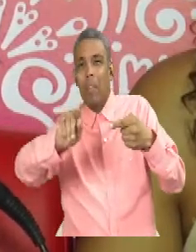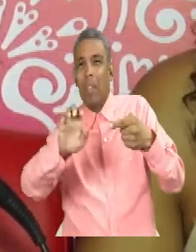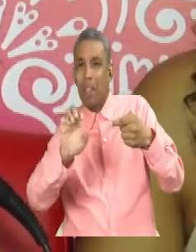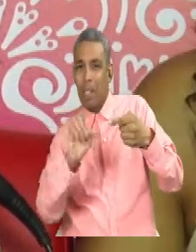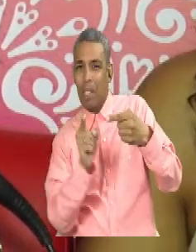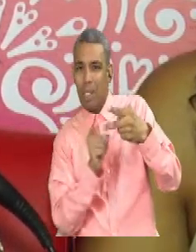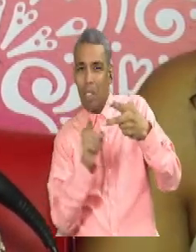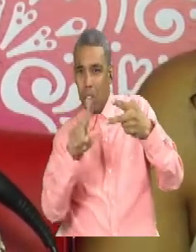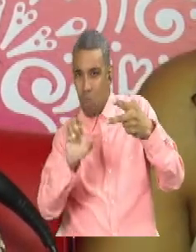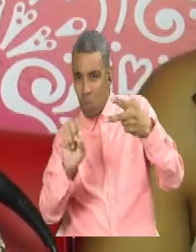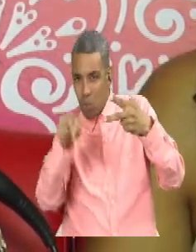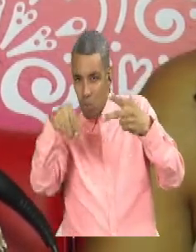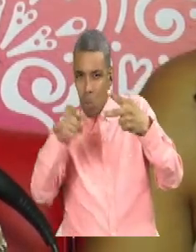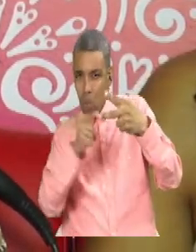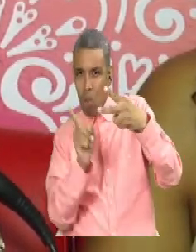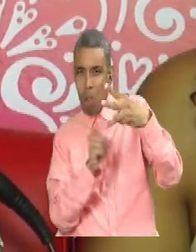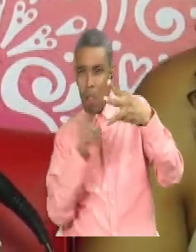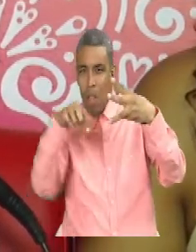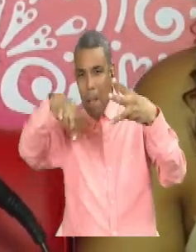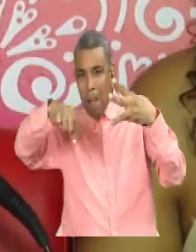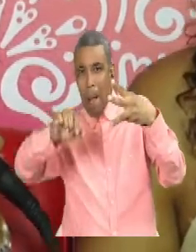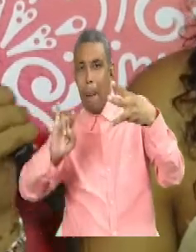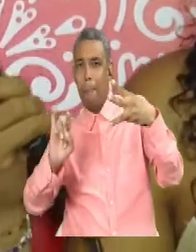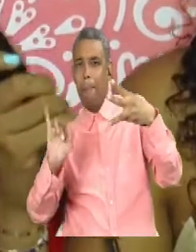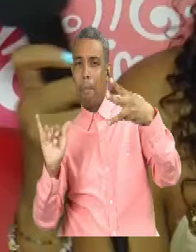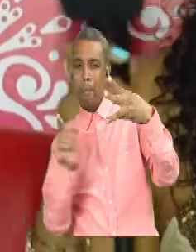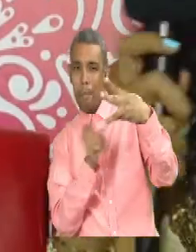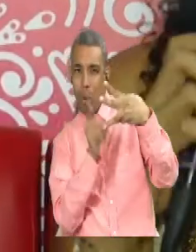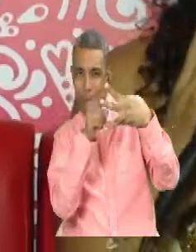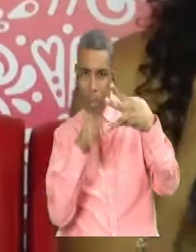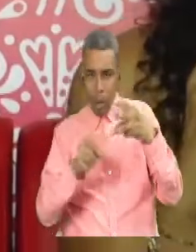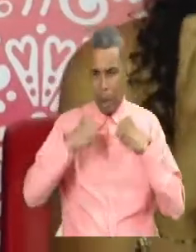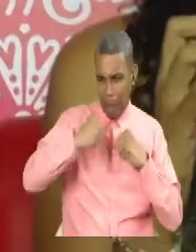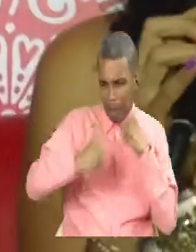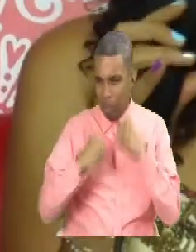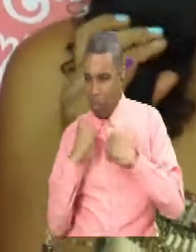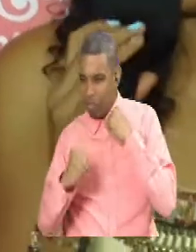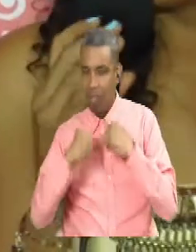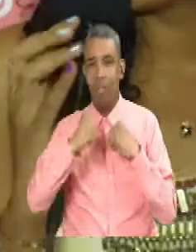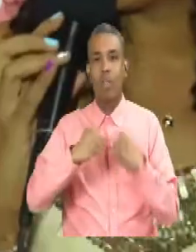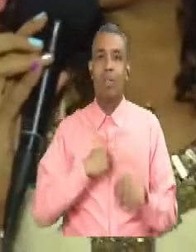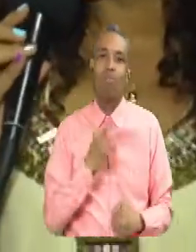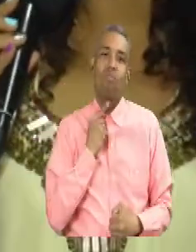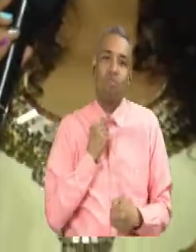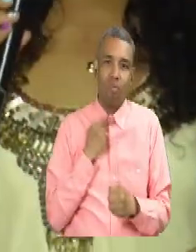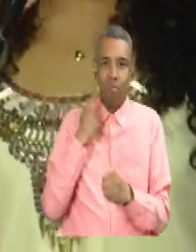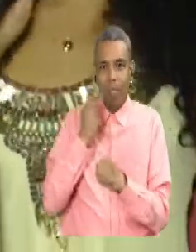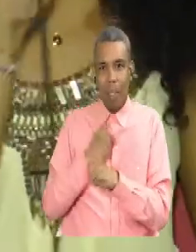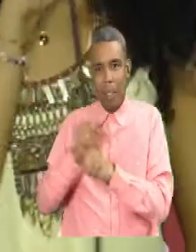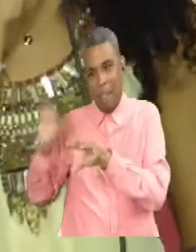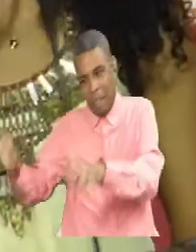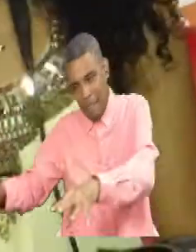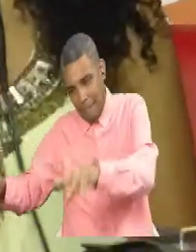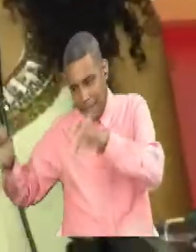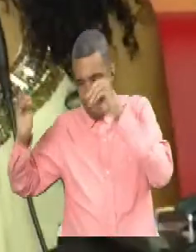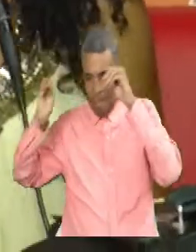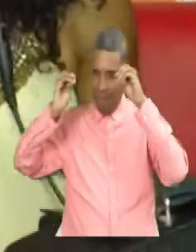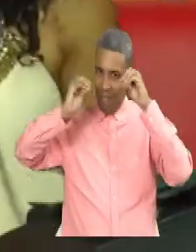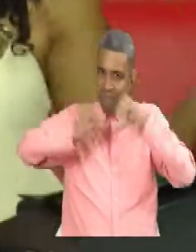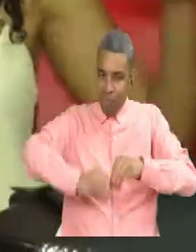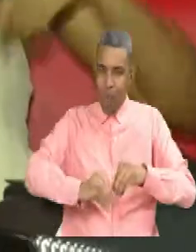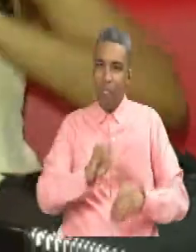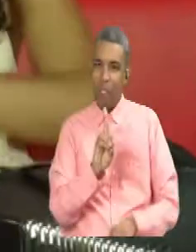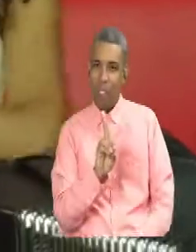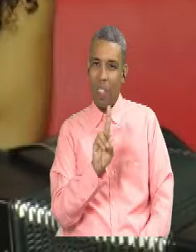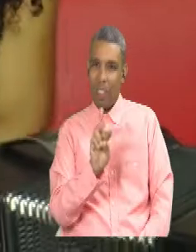merengue vallenato, un son y los paseos vallenatos que se van a hacer. Vas a resaltar cada uno de los ritmos vallenatos. Bueno, yo quiero